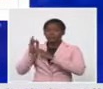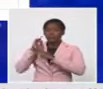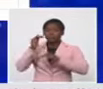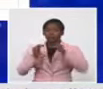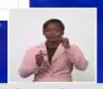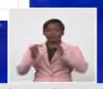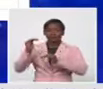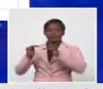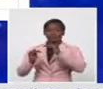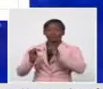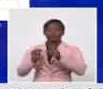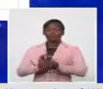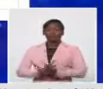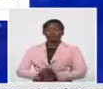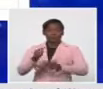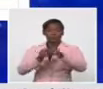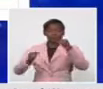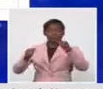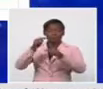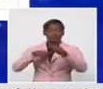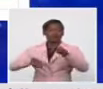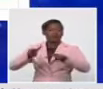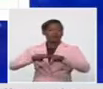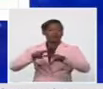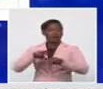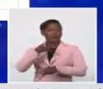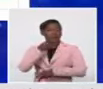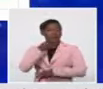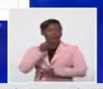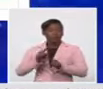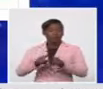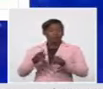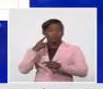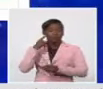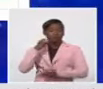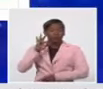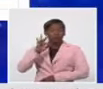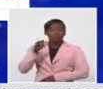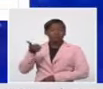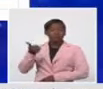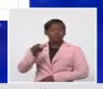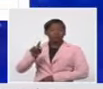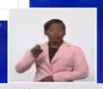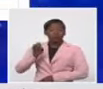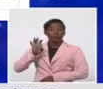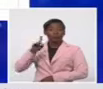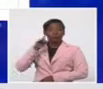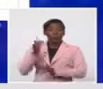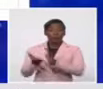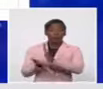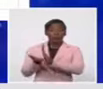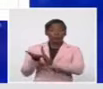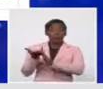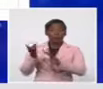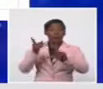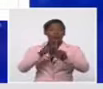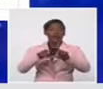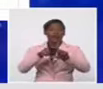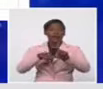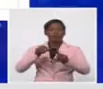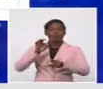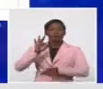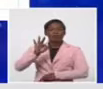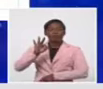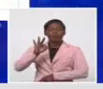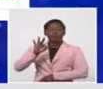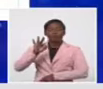Vieja nuevamente se pone a la cabeza con 810,4, Regla con